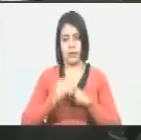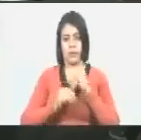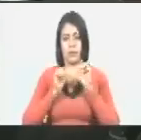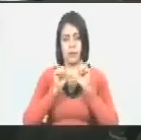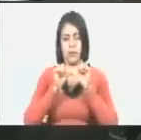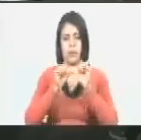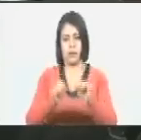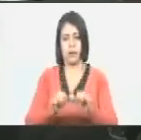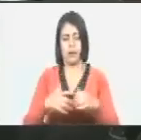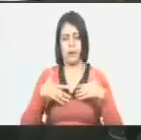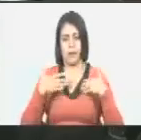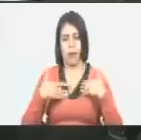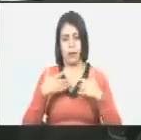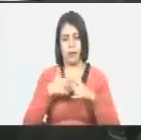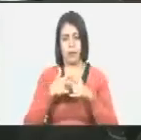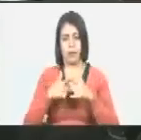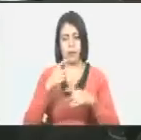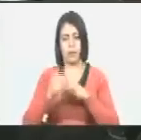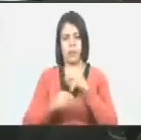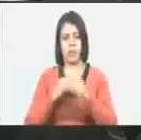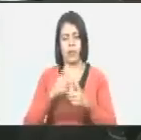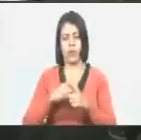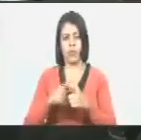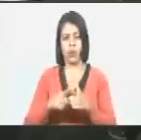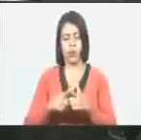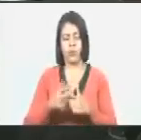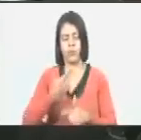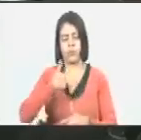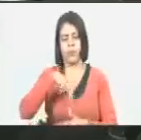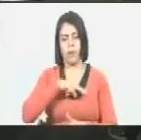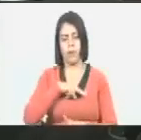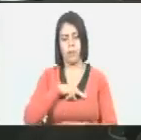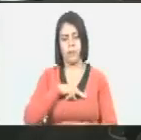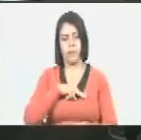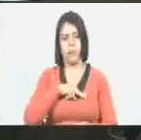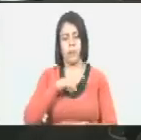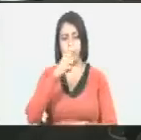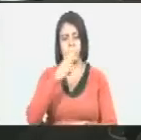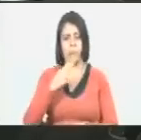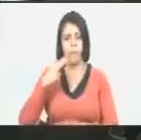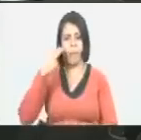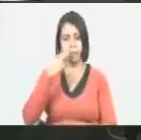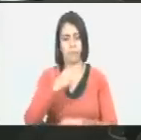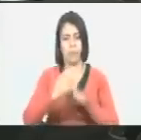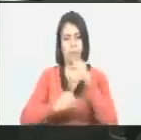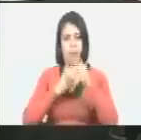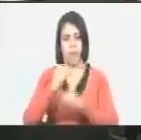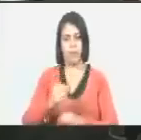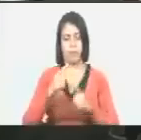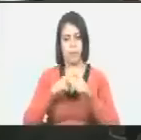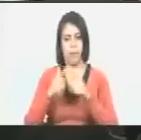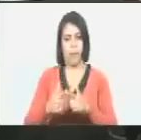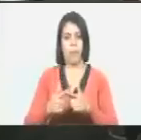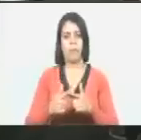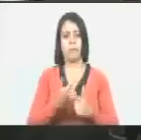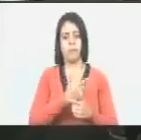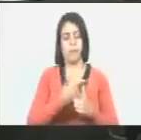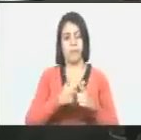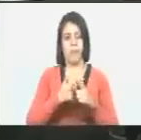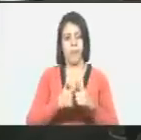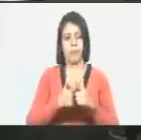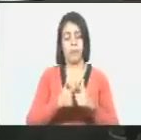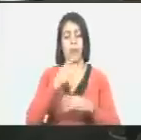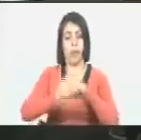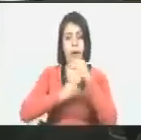con la alegría. Y por eso nosotros nos hemos comprometido en mantener su legado,